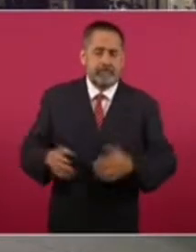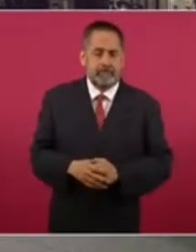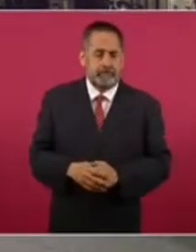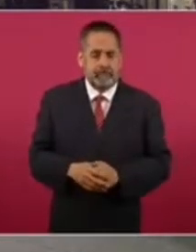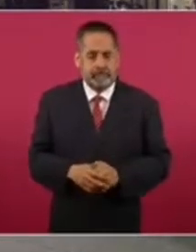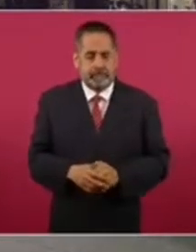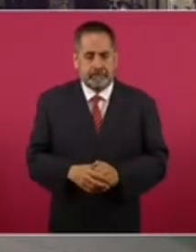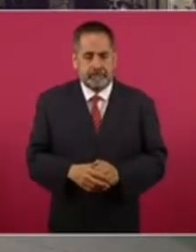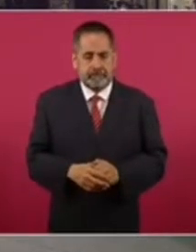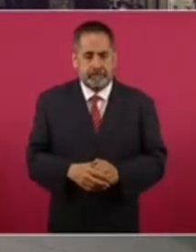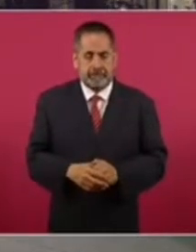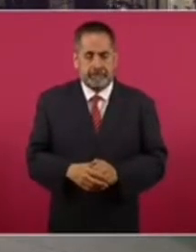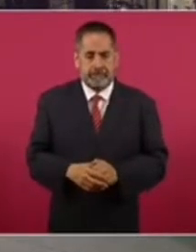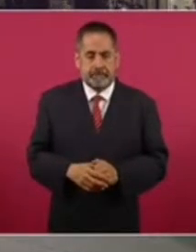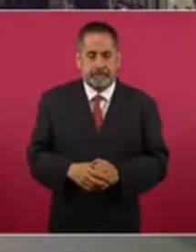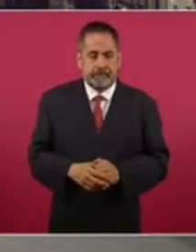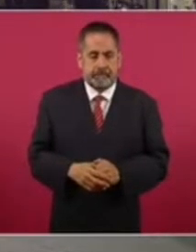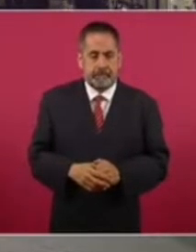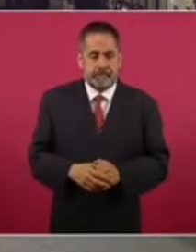Y sí,